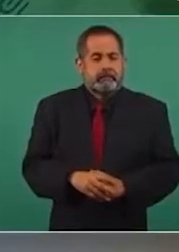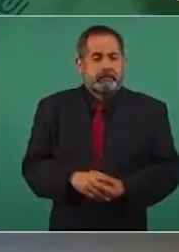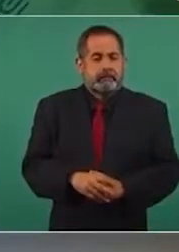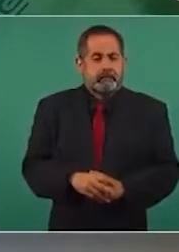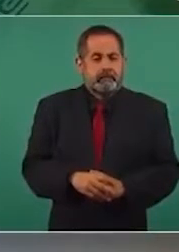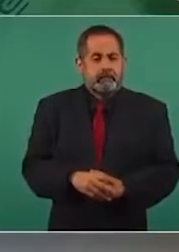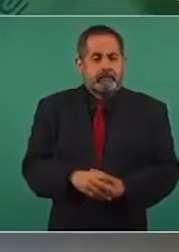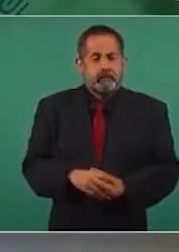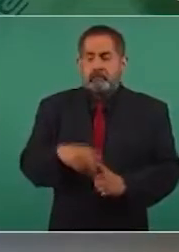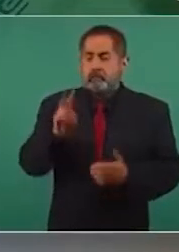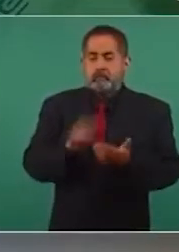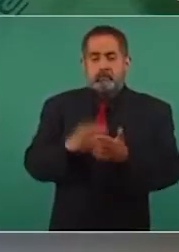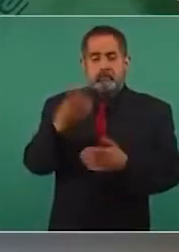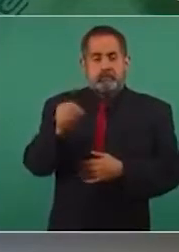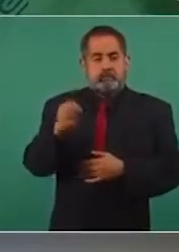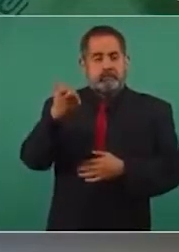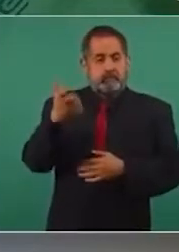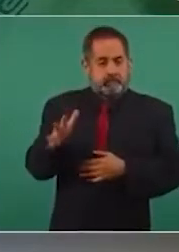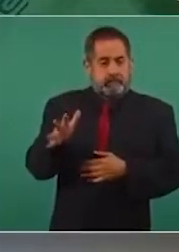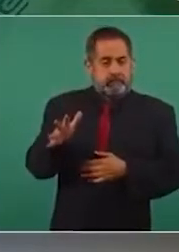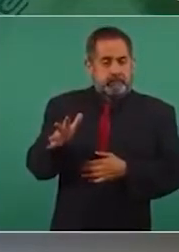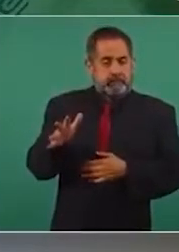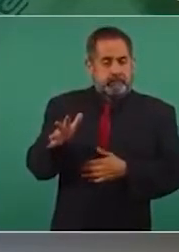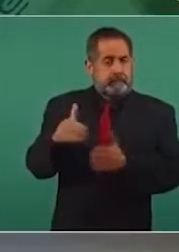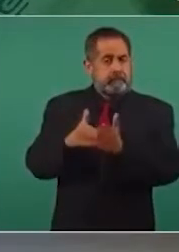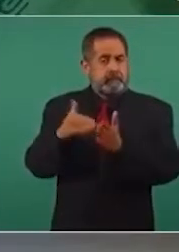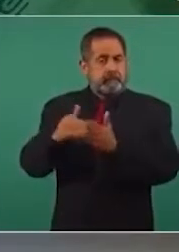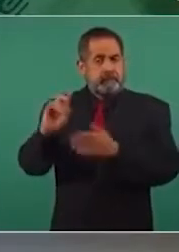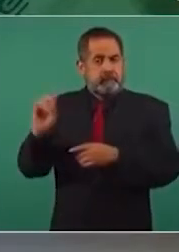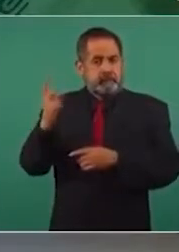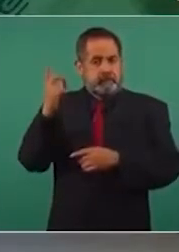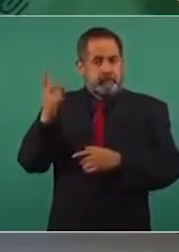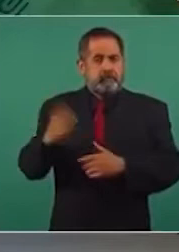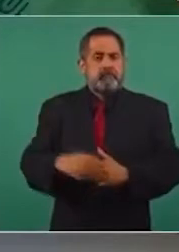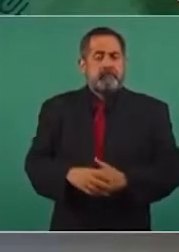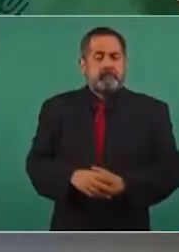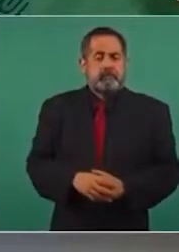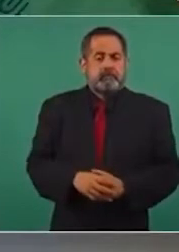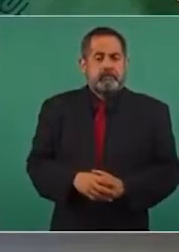dos mil 910 millones de dólares